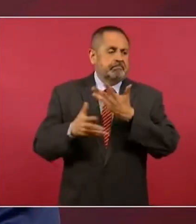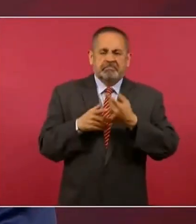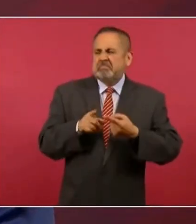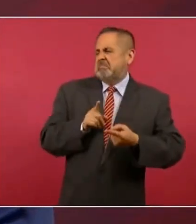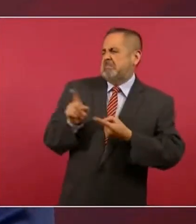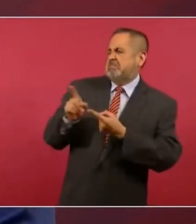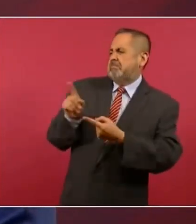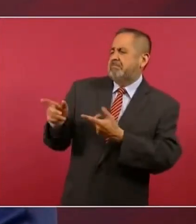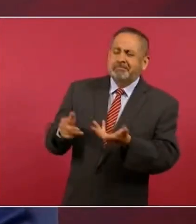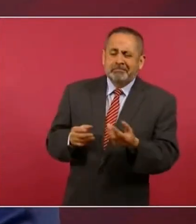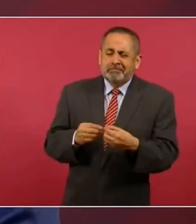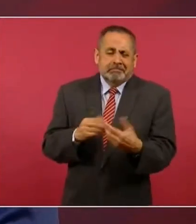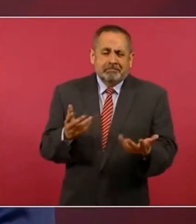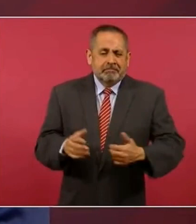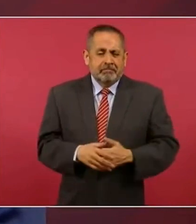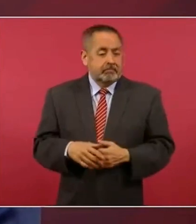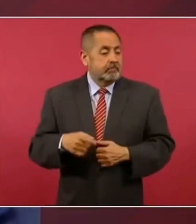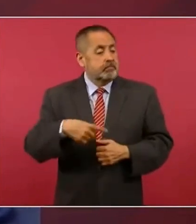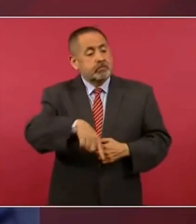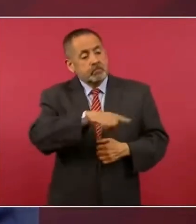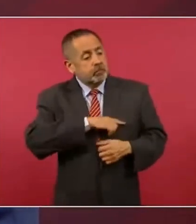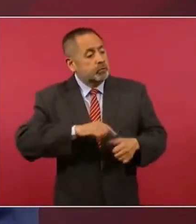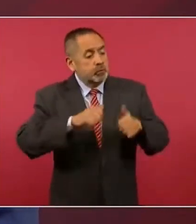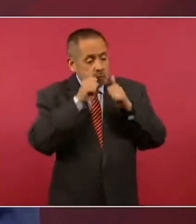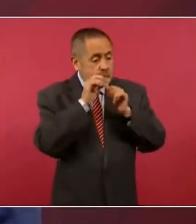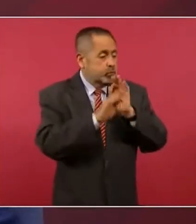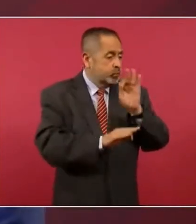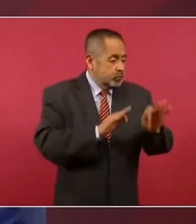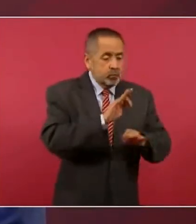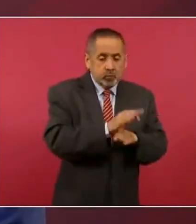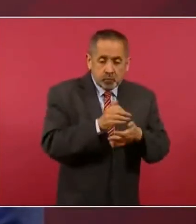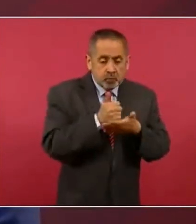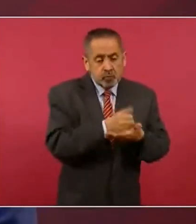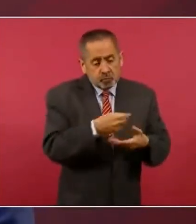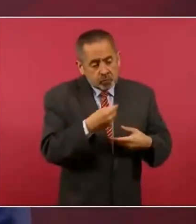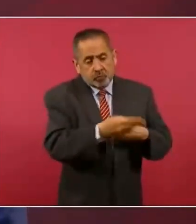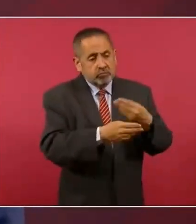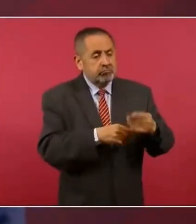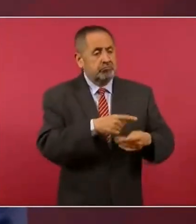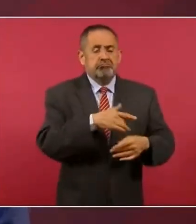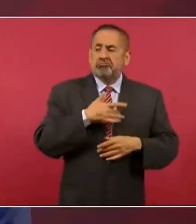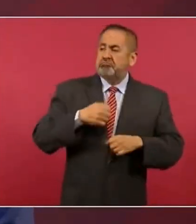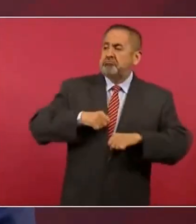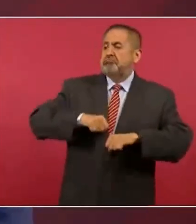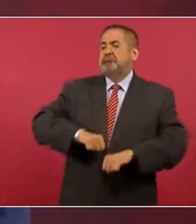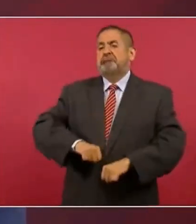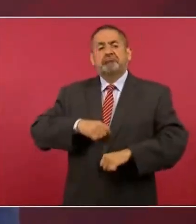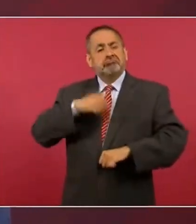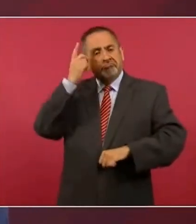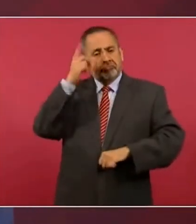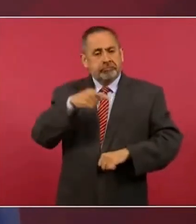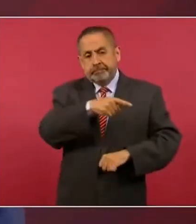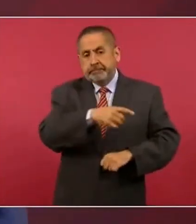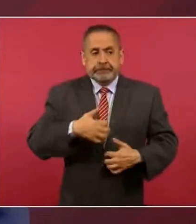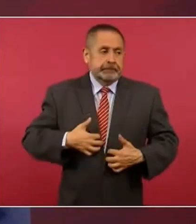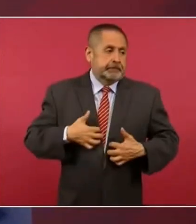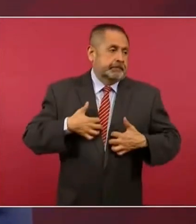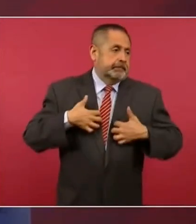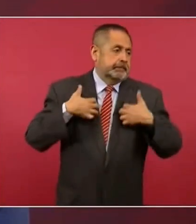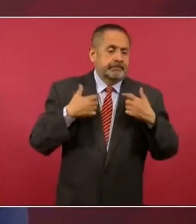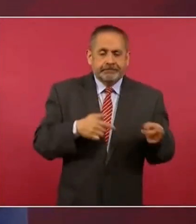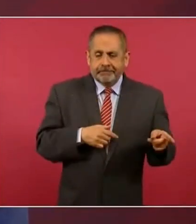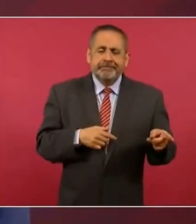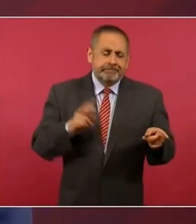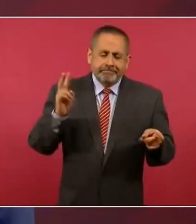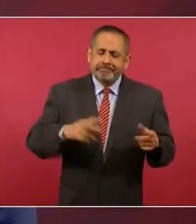colmados de atenciones, de privilegios, que se sentían los dueños de México, pues están muy molestos de